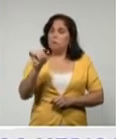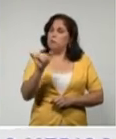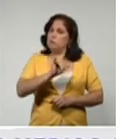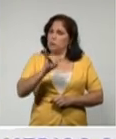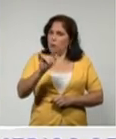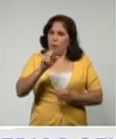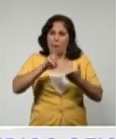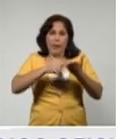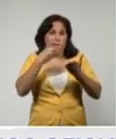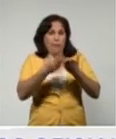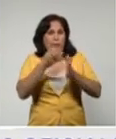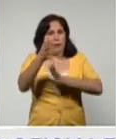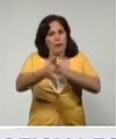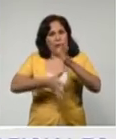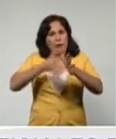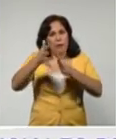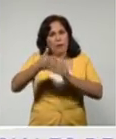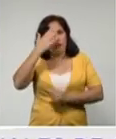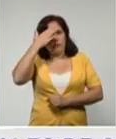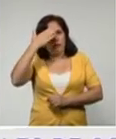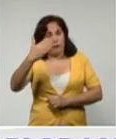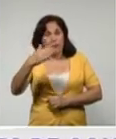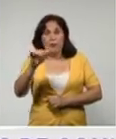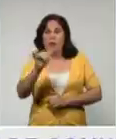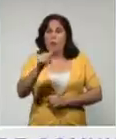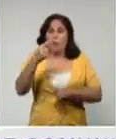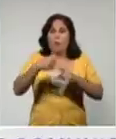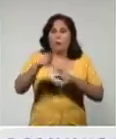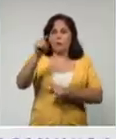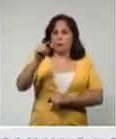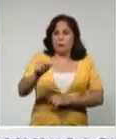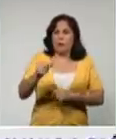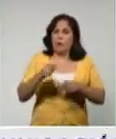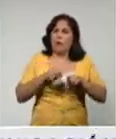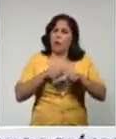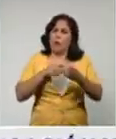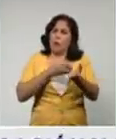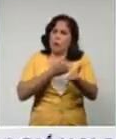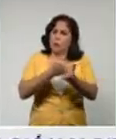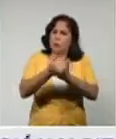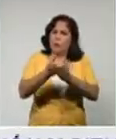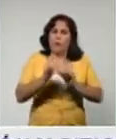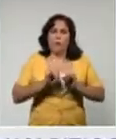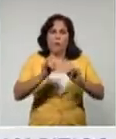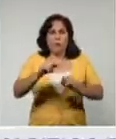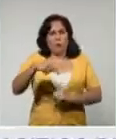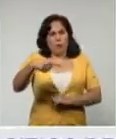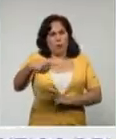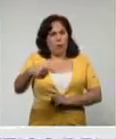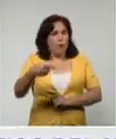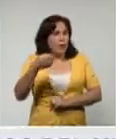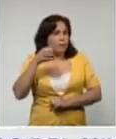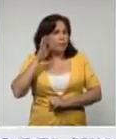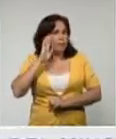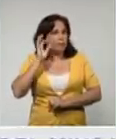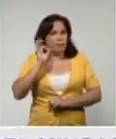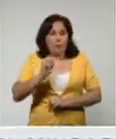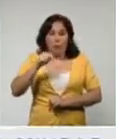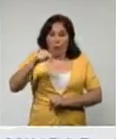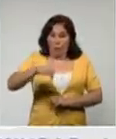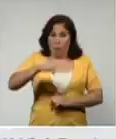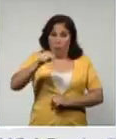intérprete de lenguas de señas y a las personas que siguen la información diariamente. Bueno, en el día de hoy nuestro